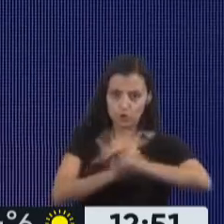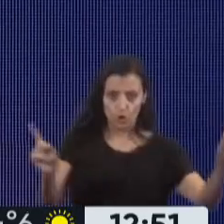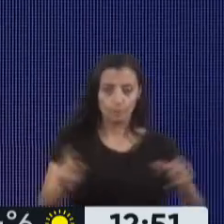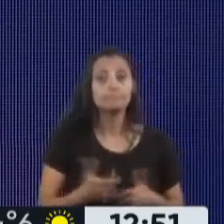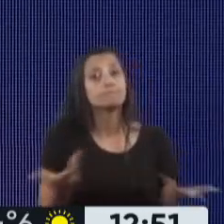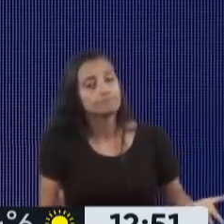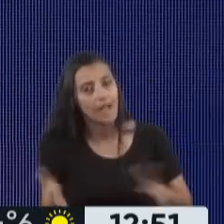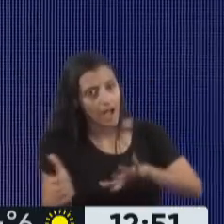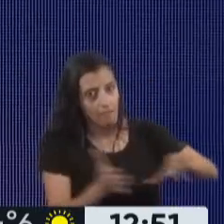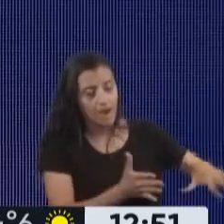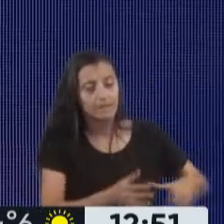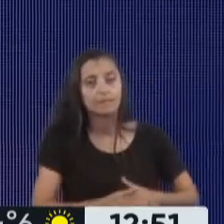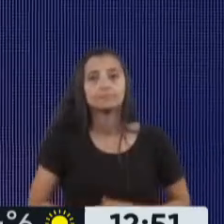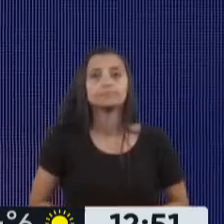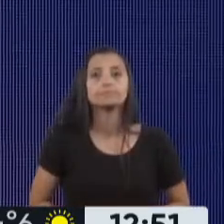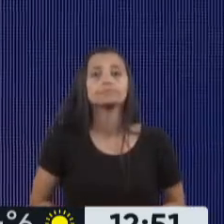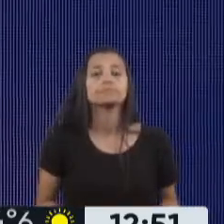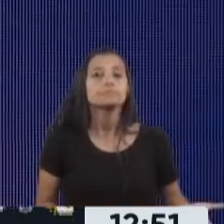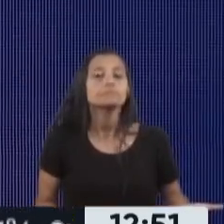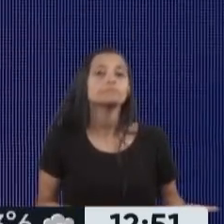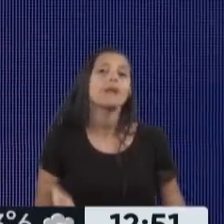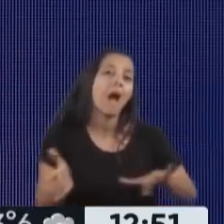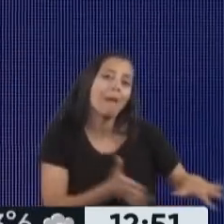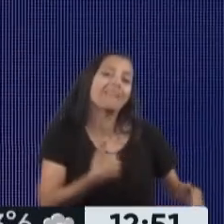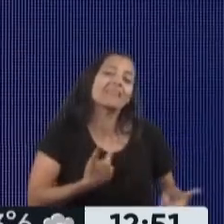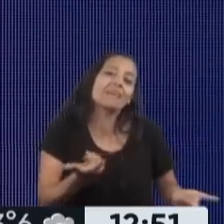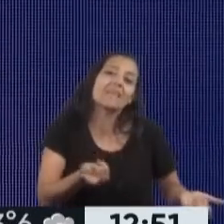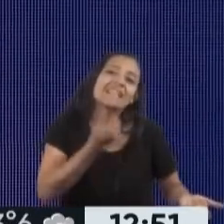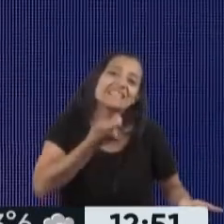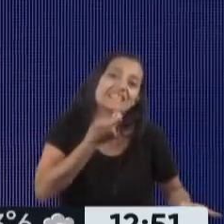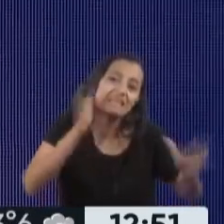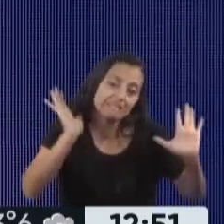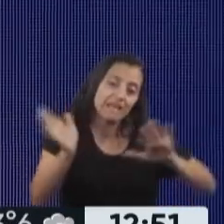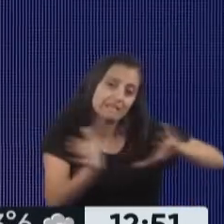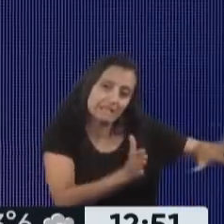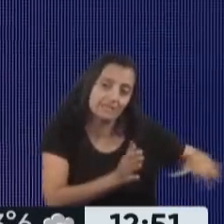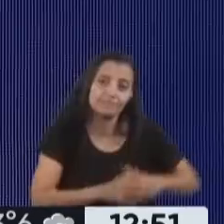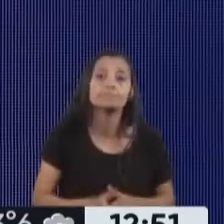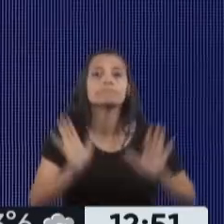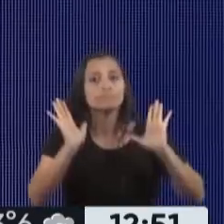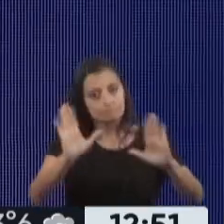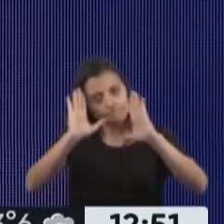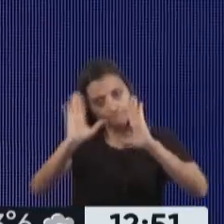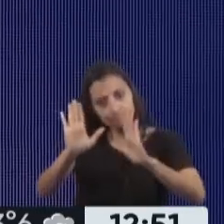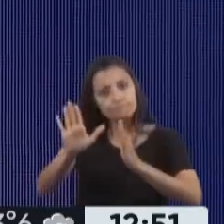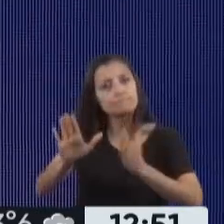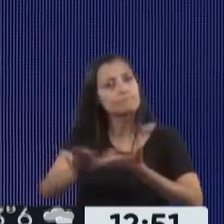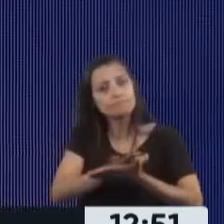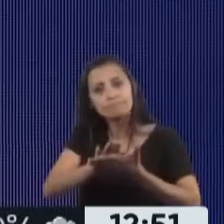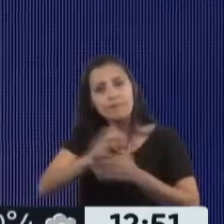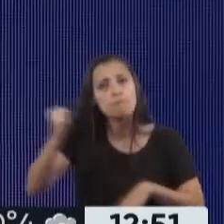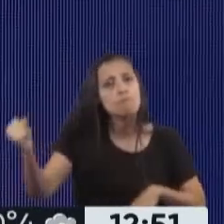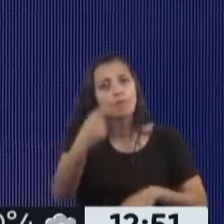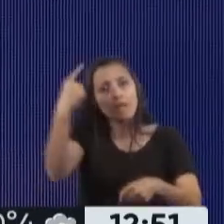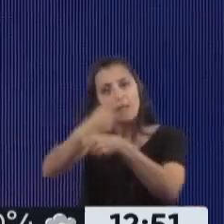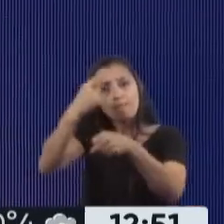Pero dicho eso, más allá de los chistes parroquiales, básicamente lo primero que hicimos